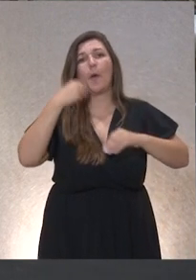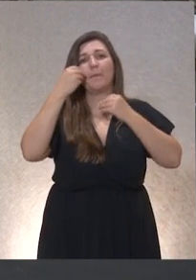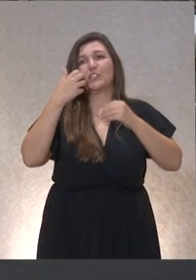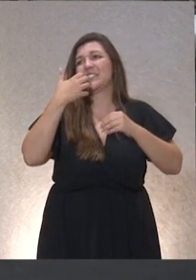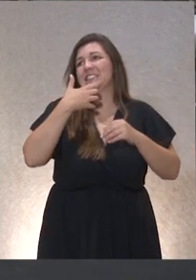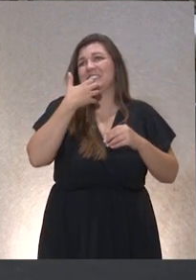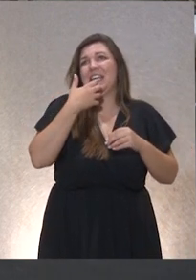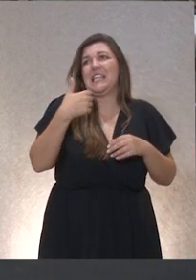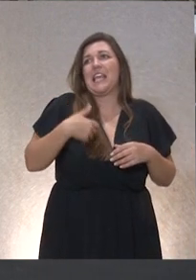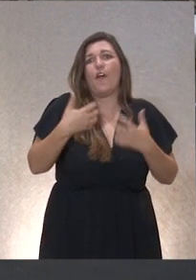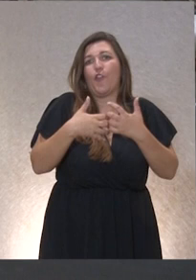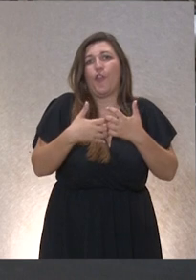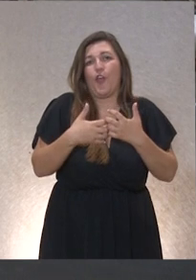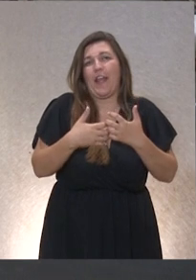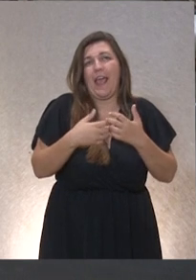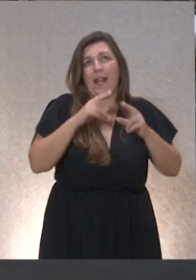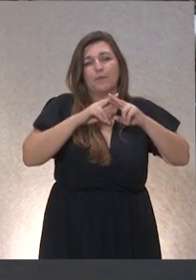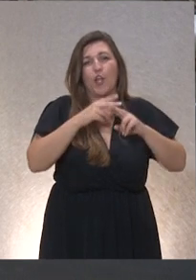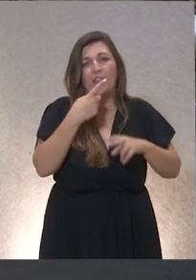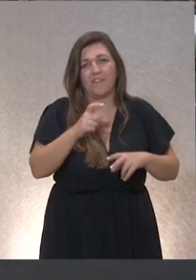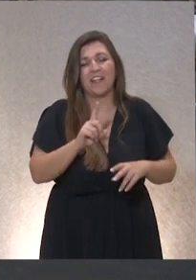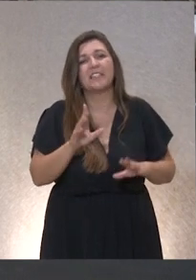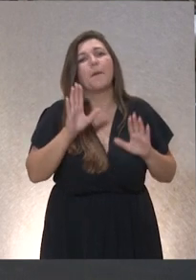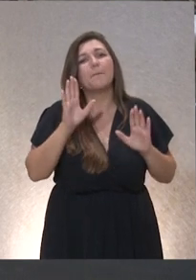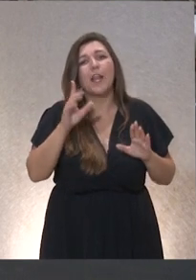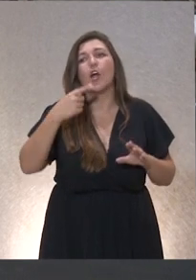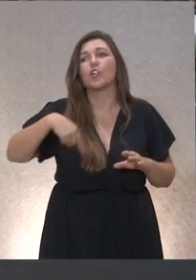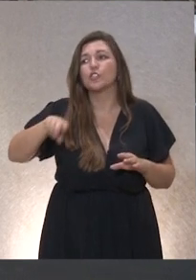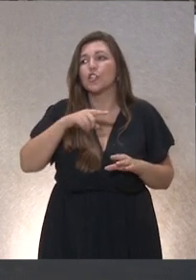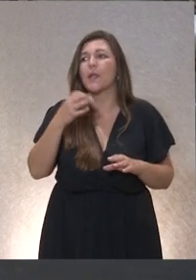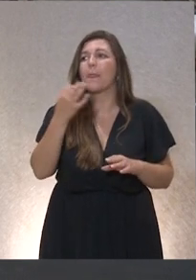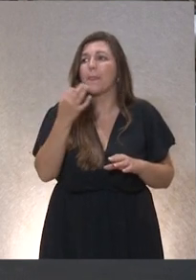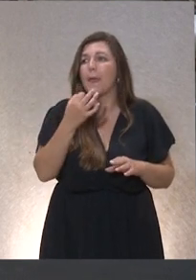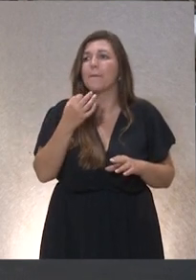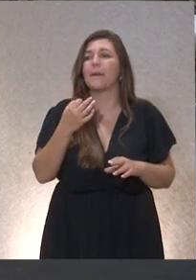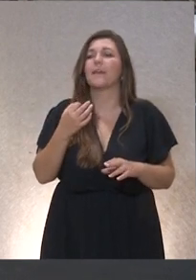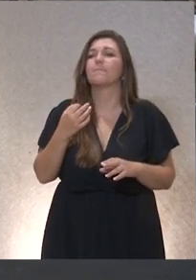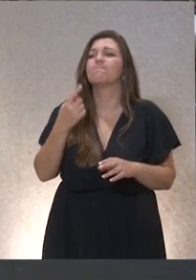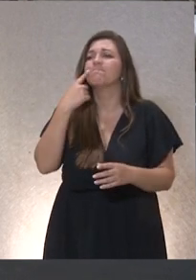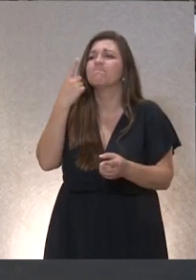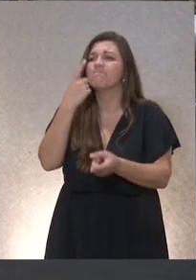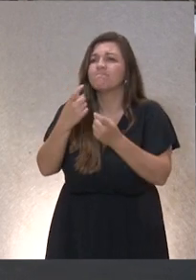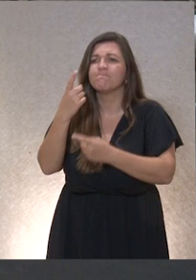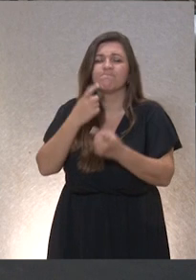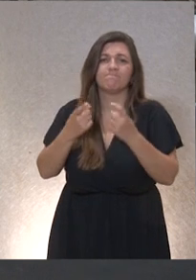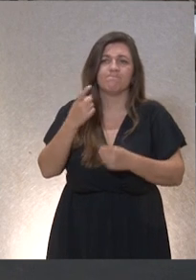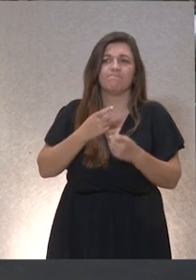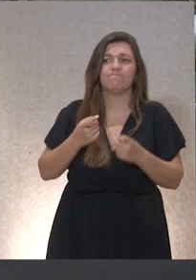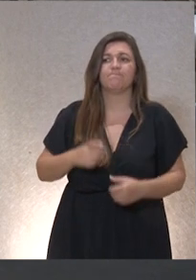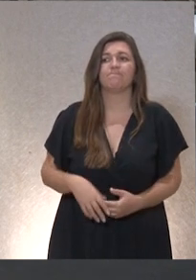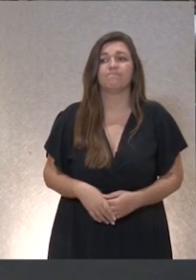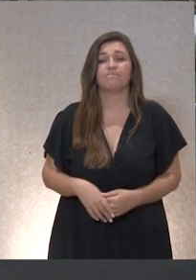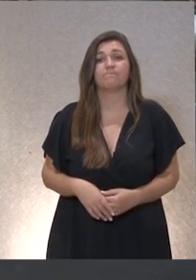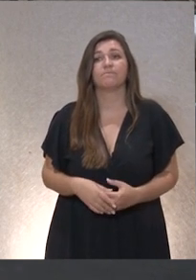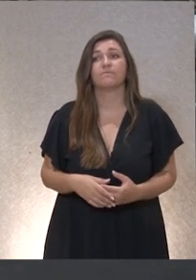funcionan tendríamos que consultar eh No soy muy partidario de códigos adoc en mi